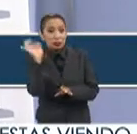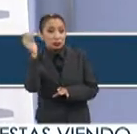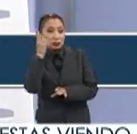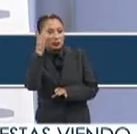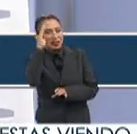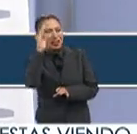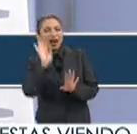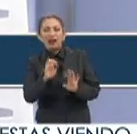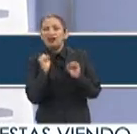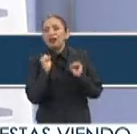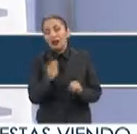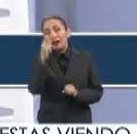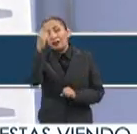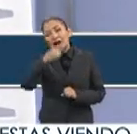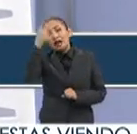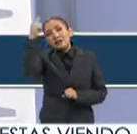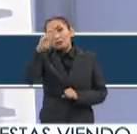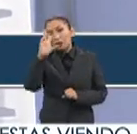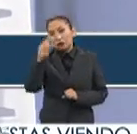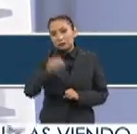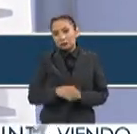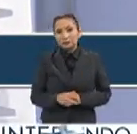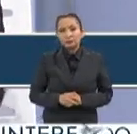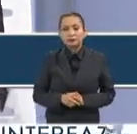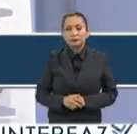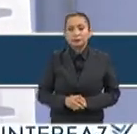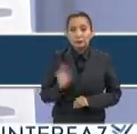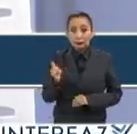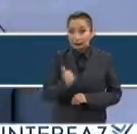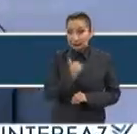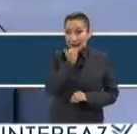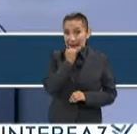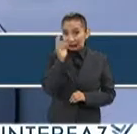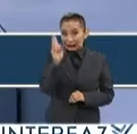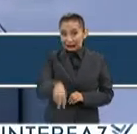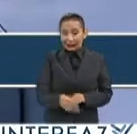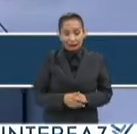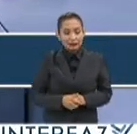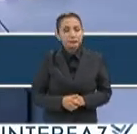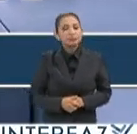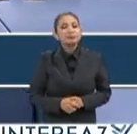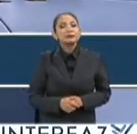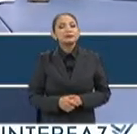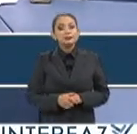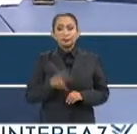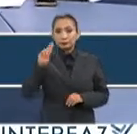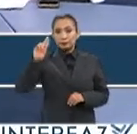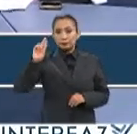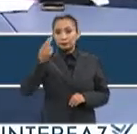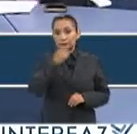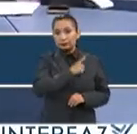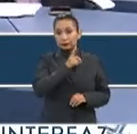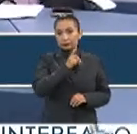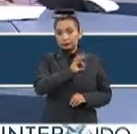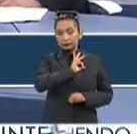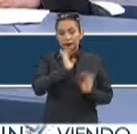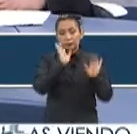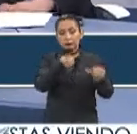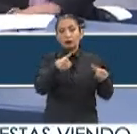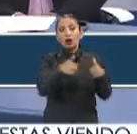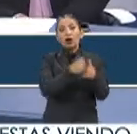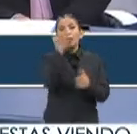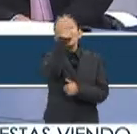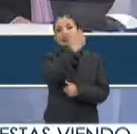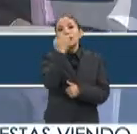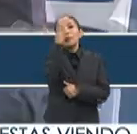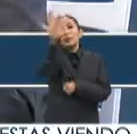modalidad sea más facilita, pero supongo no. Tremendo error, tremendo error. En la UNAM solamente se puede ingresar a través del